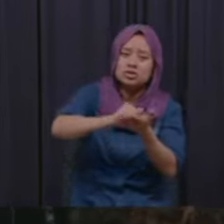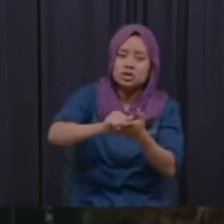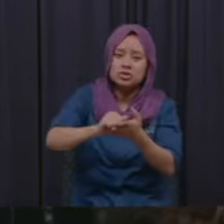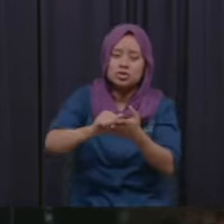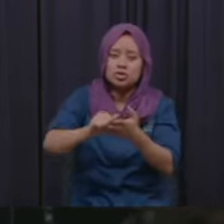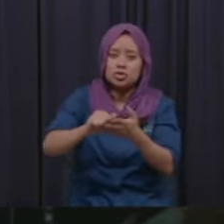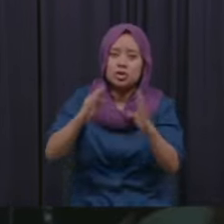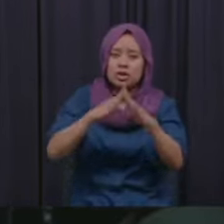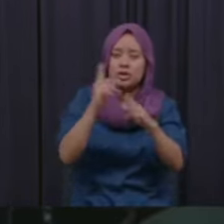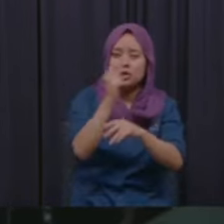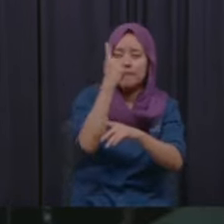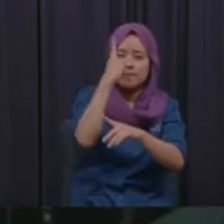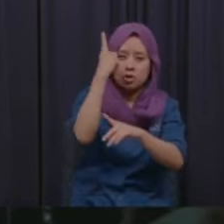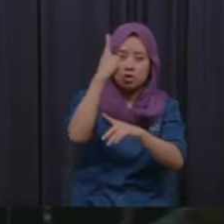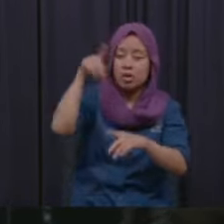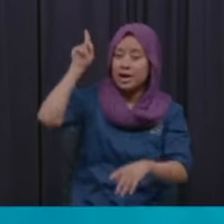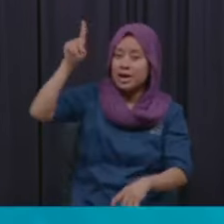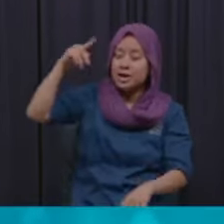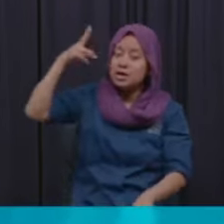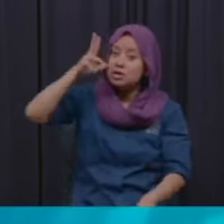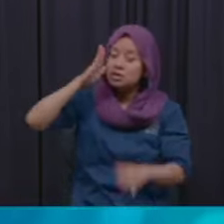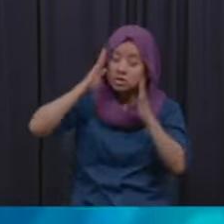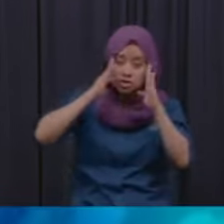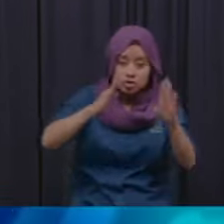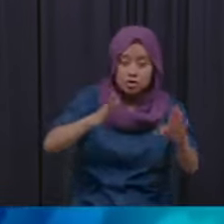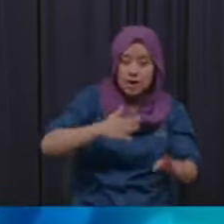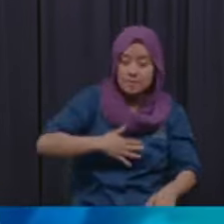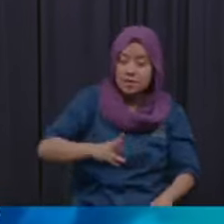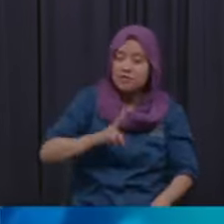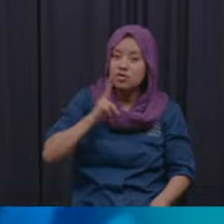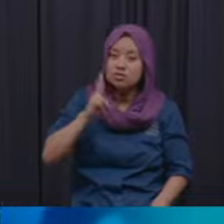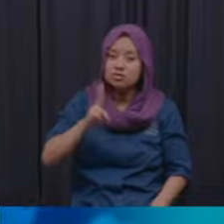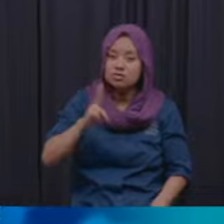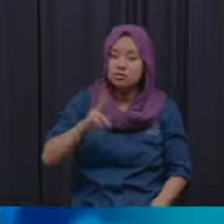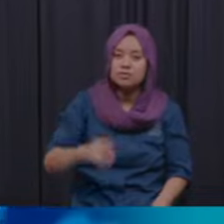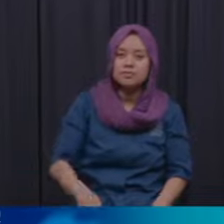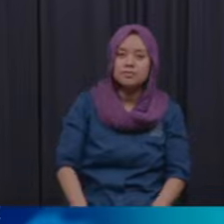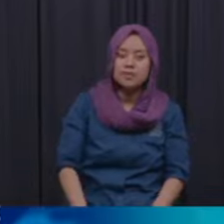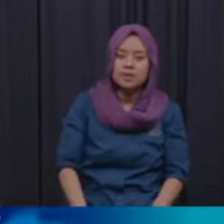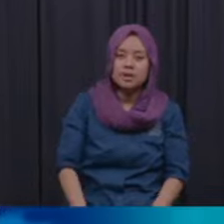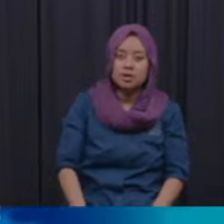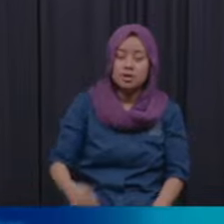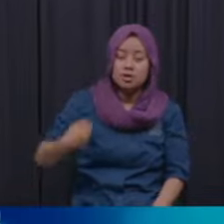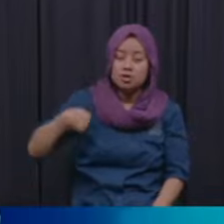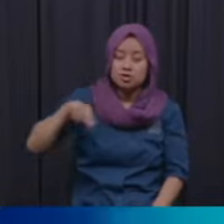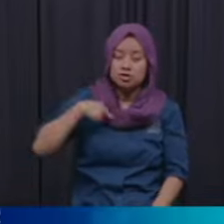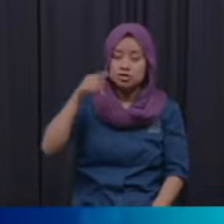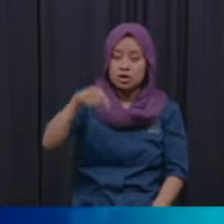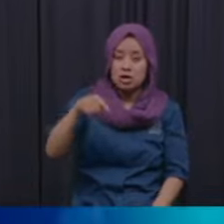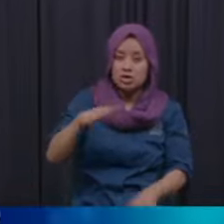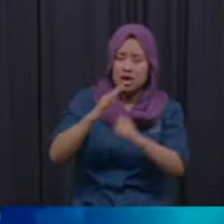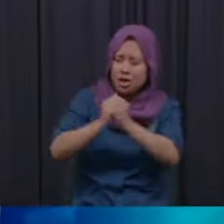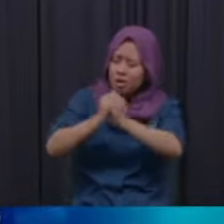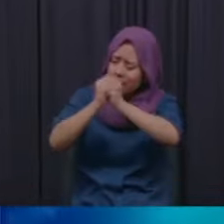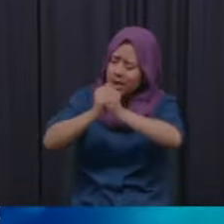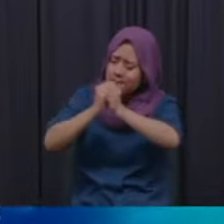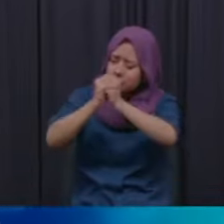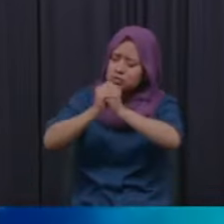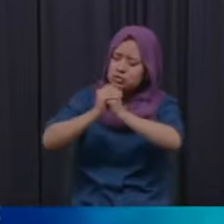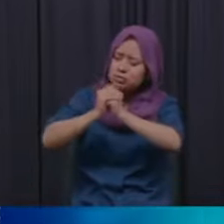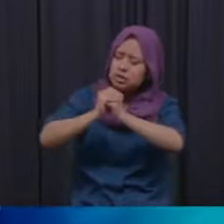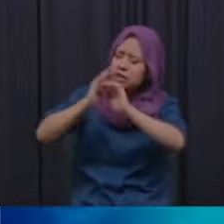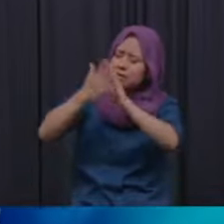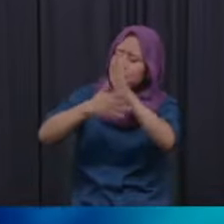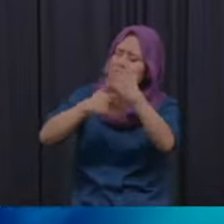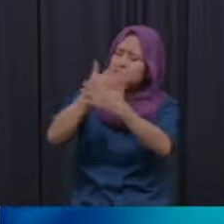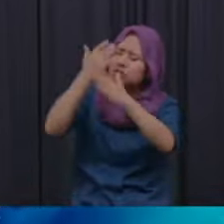voz, cuando mi clamor llegó a sus oídos. Nos unimos a esas peticiones. Levanta sus